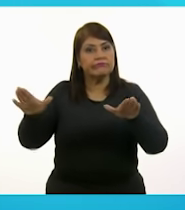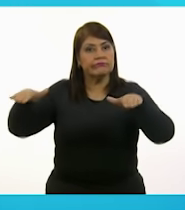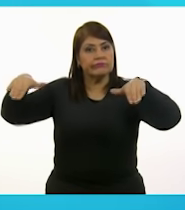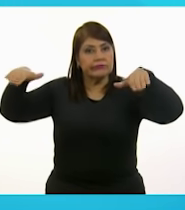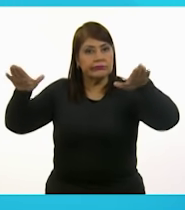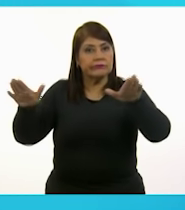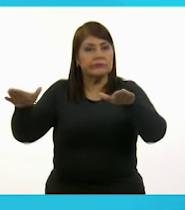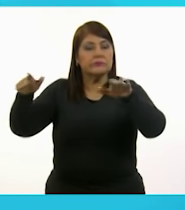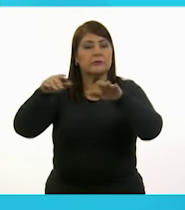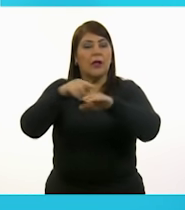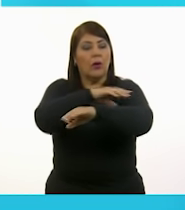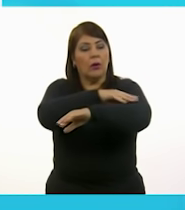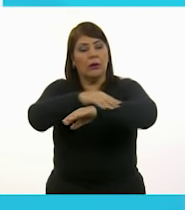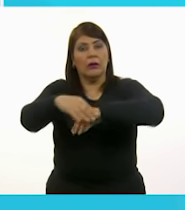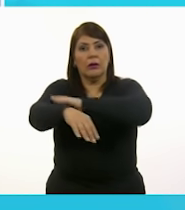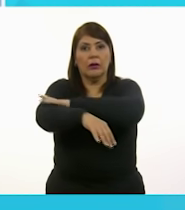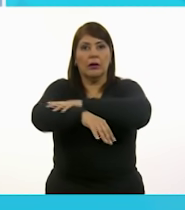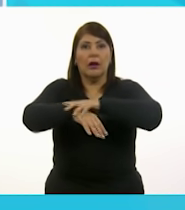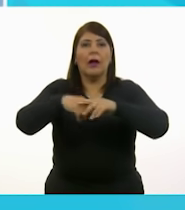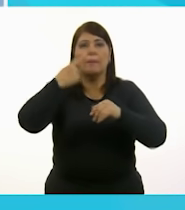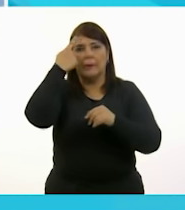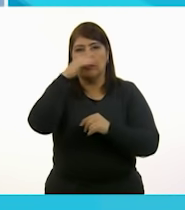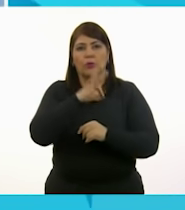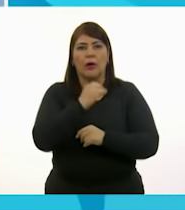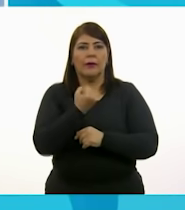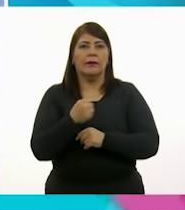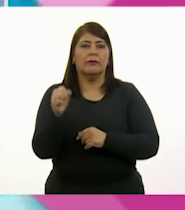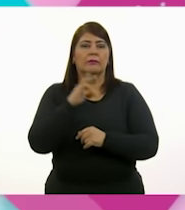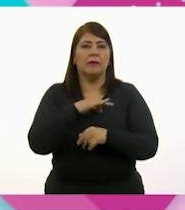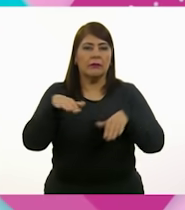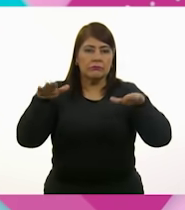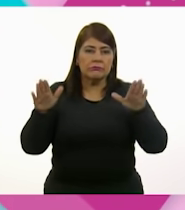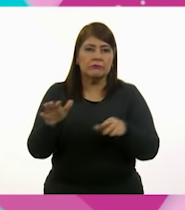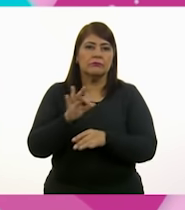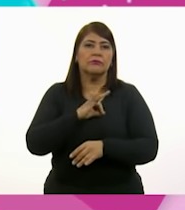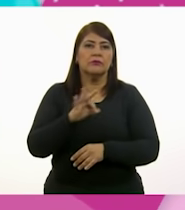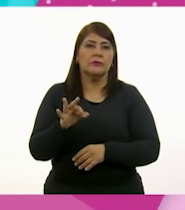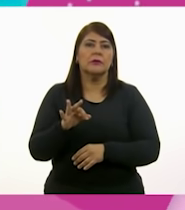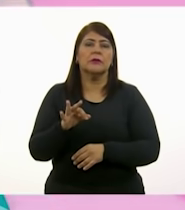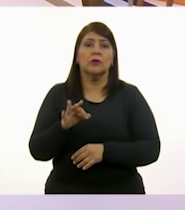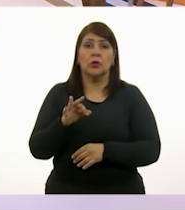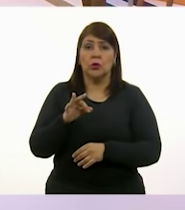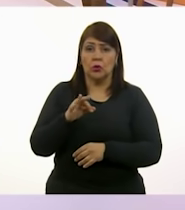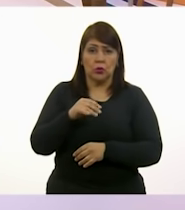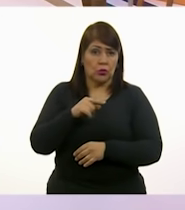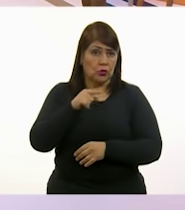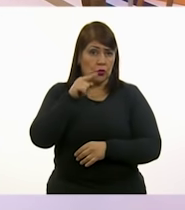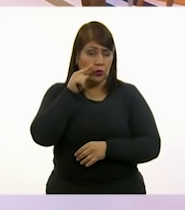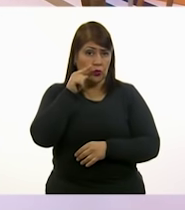mucha agilidad para volar Las palomas, ¿crees que cacen, Pepe?